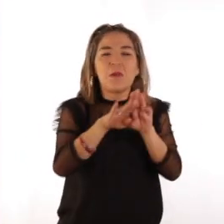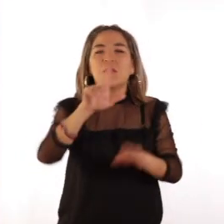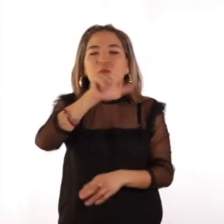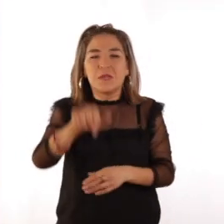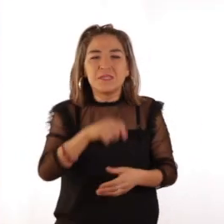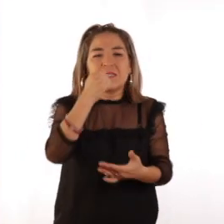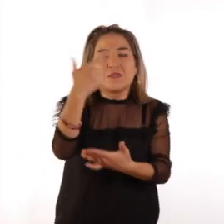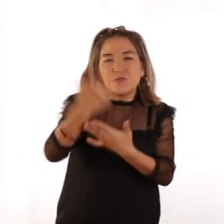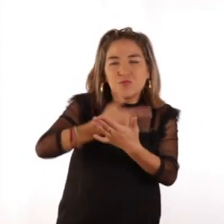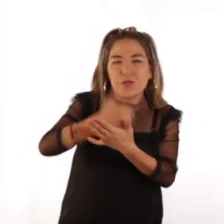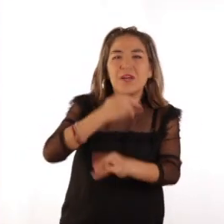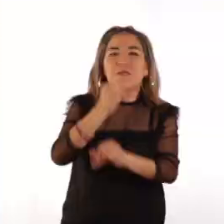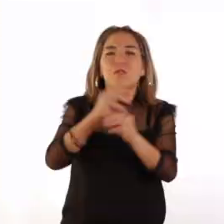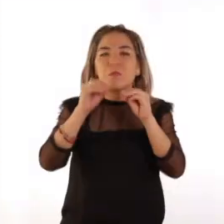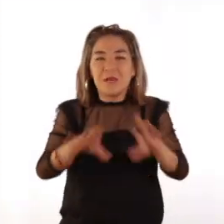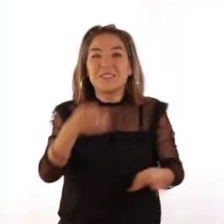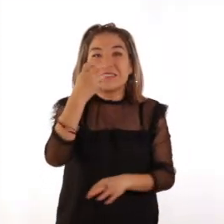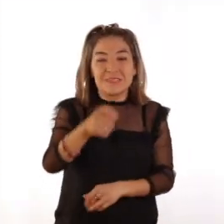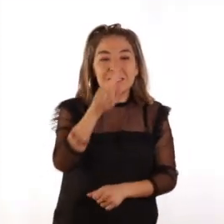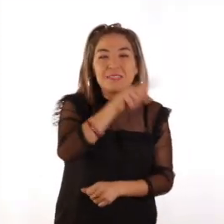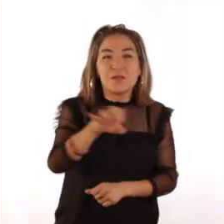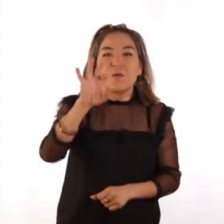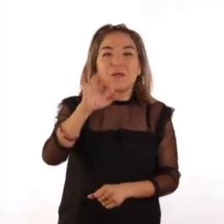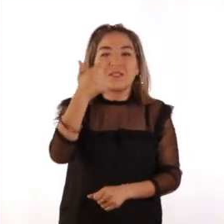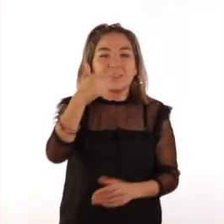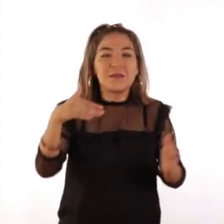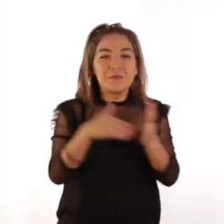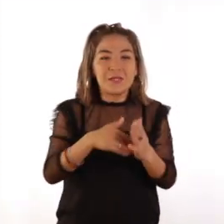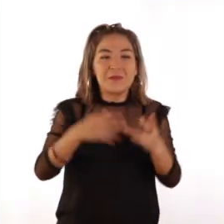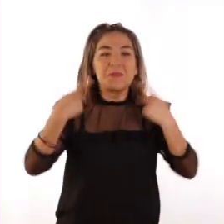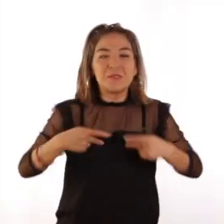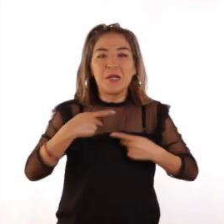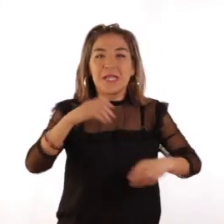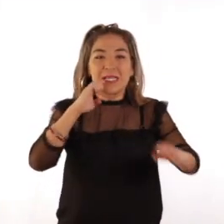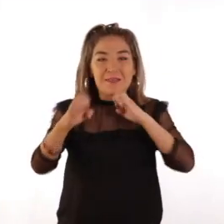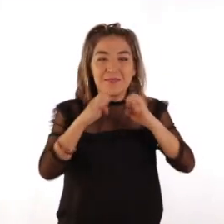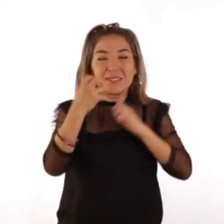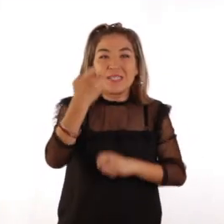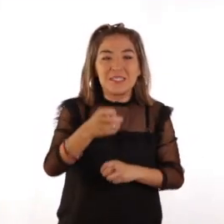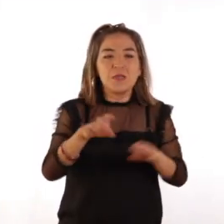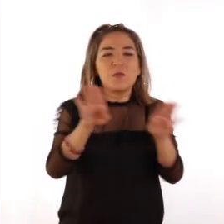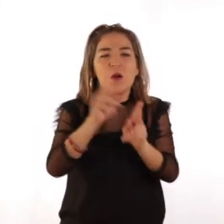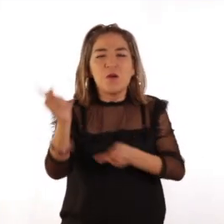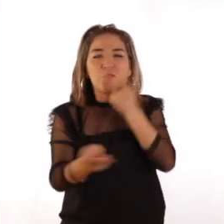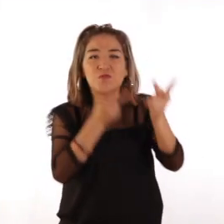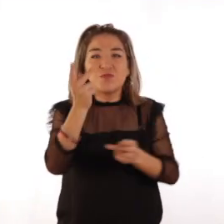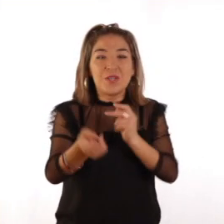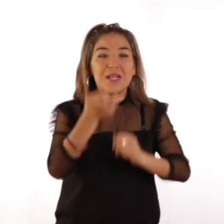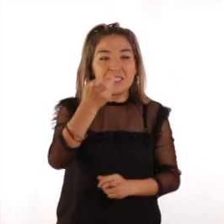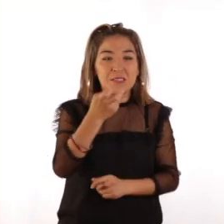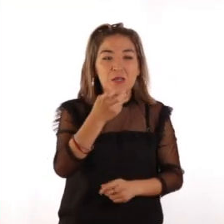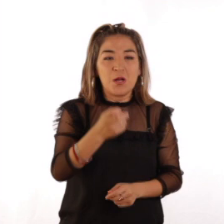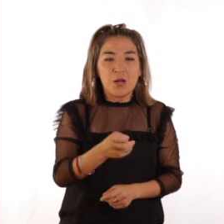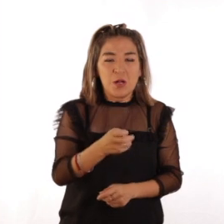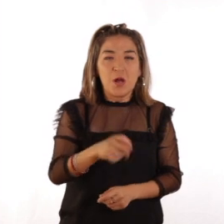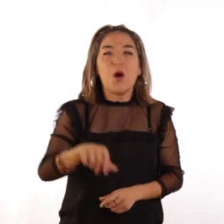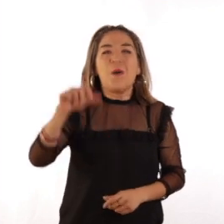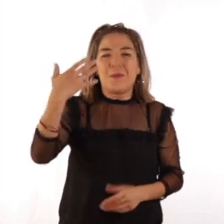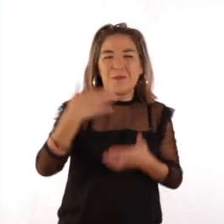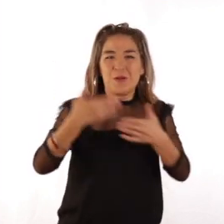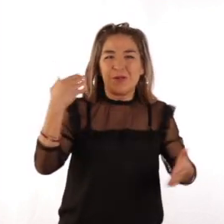se encargarán de extrapolarlo. Es así que los 147,000 entrevistadores que trabajaron en el censo